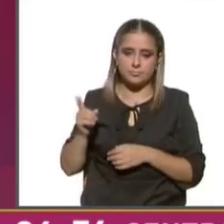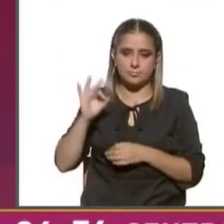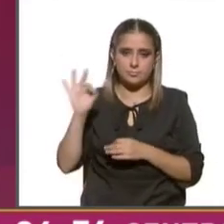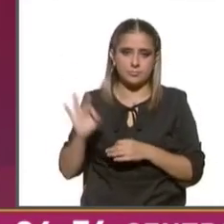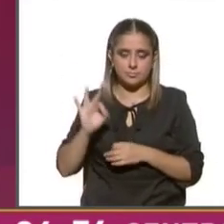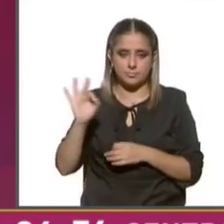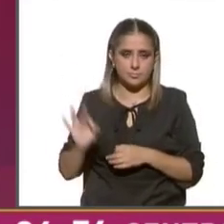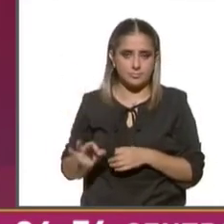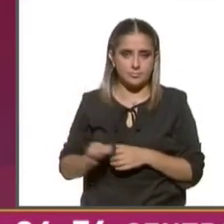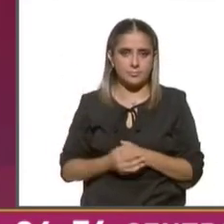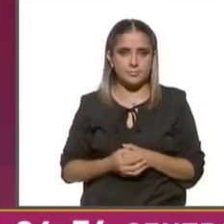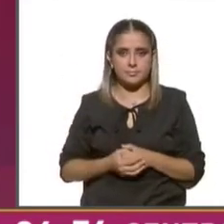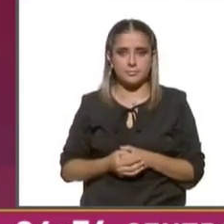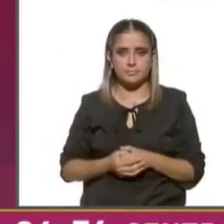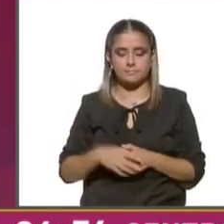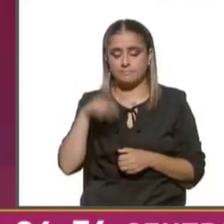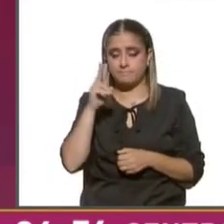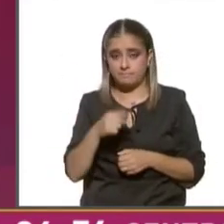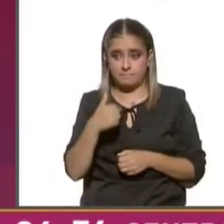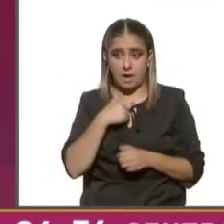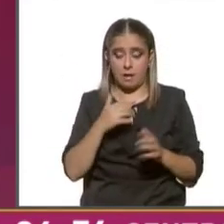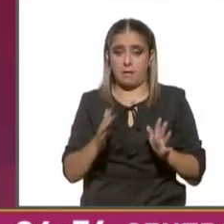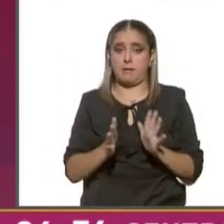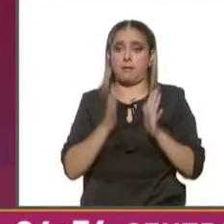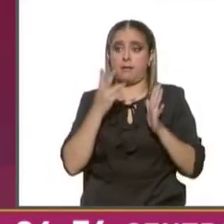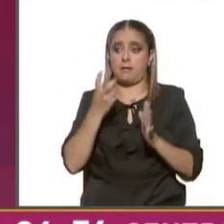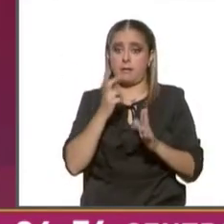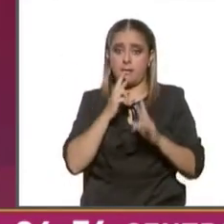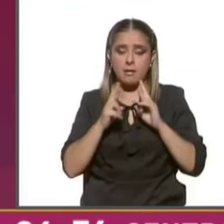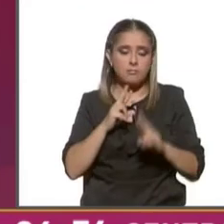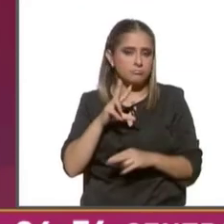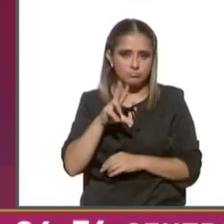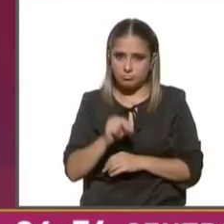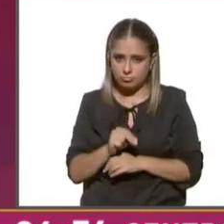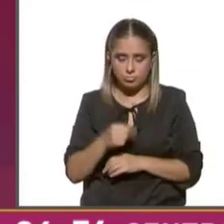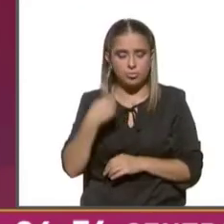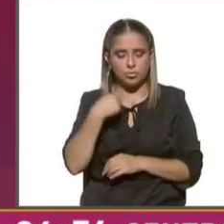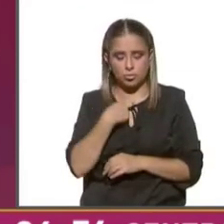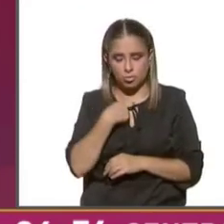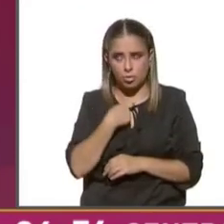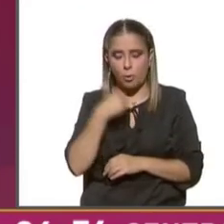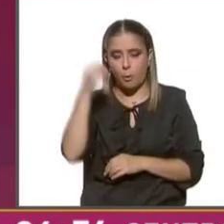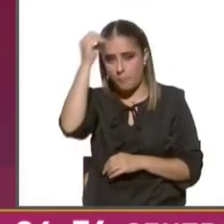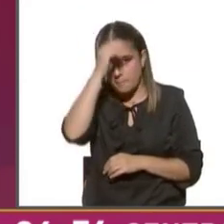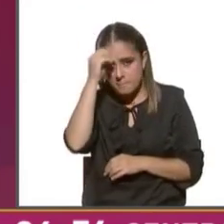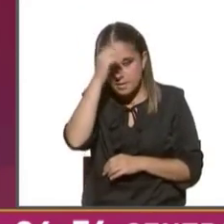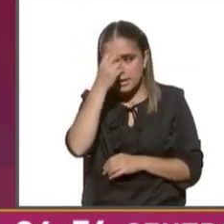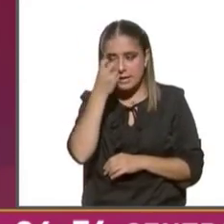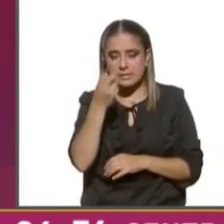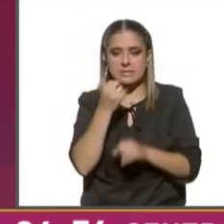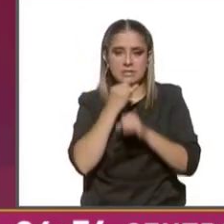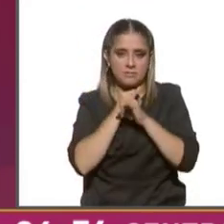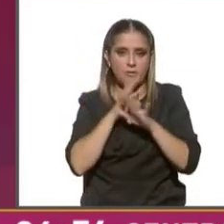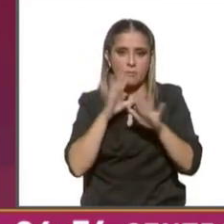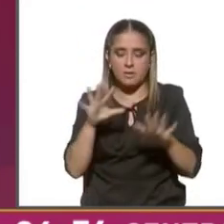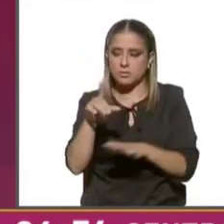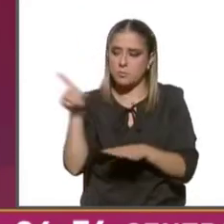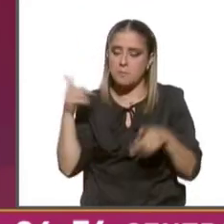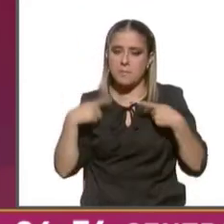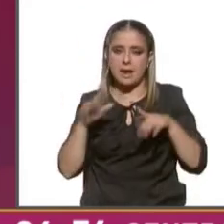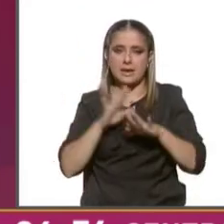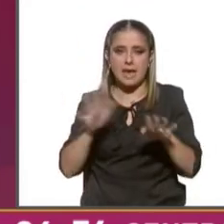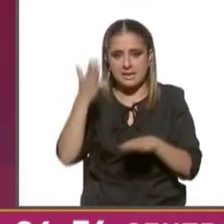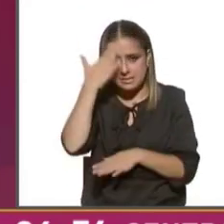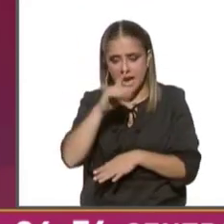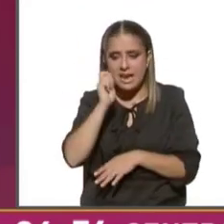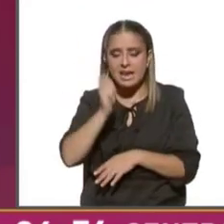diría que no me sorprenden mucho las respuestas. Me parece que con la información que tiene el público, que para